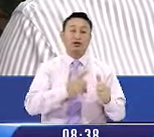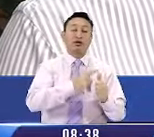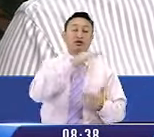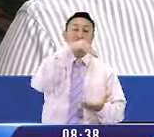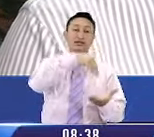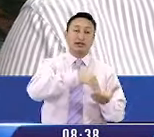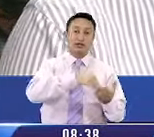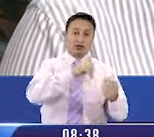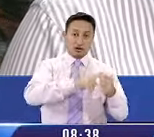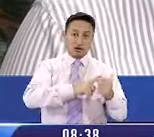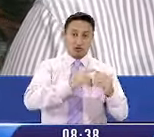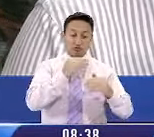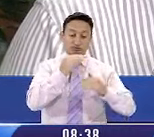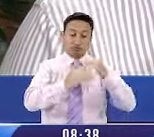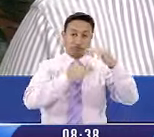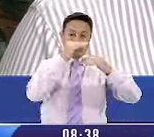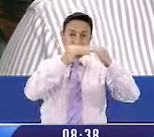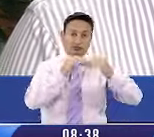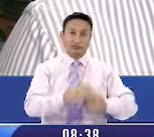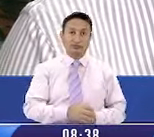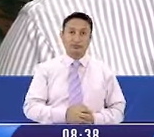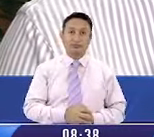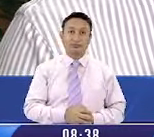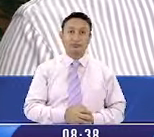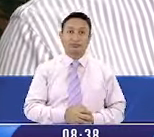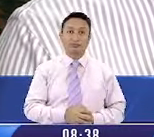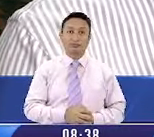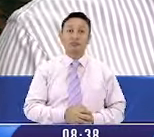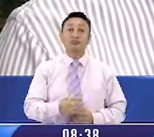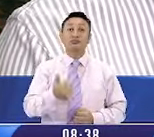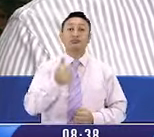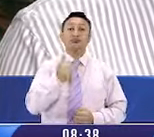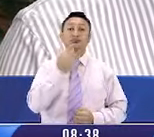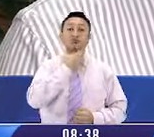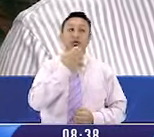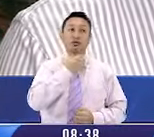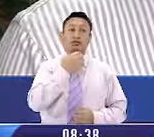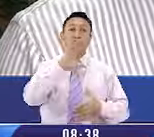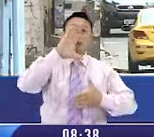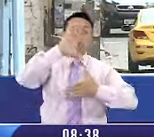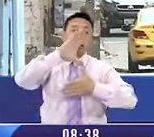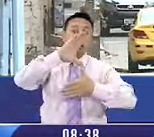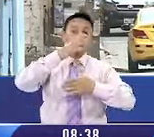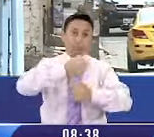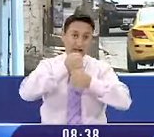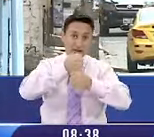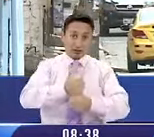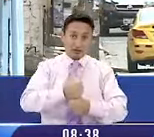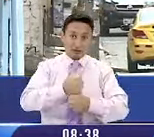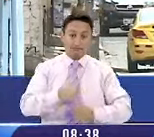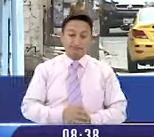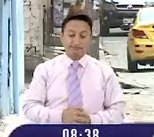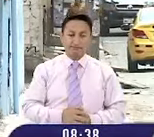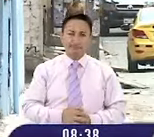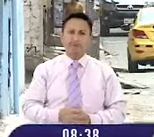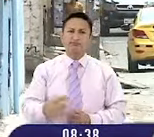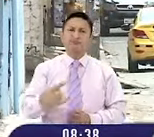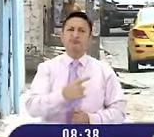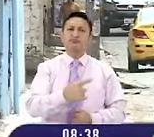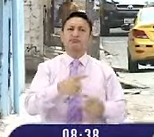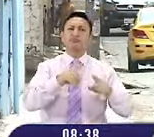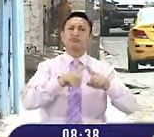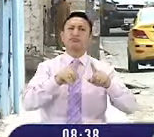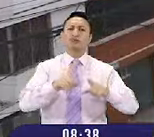urbano a las zonas que se han despoblado en en Quito como la 10 de agosto la América la amazonas en este marco se han determinado varias zonas de la